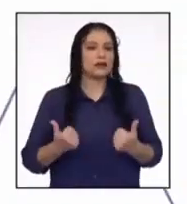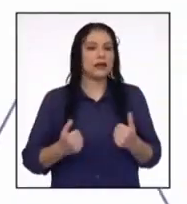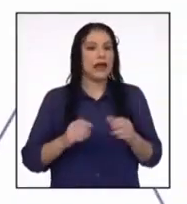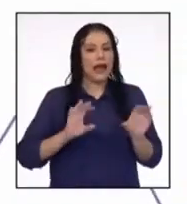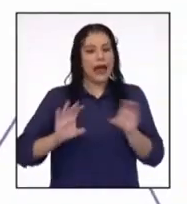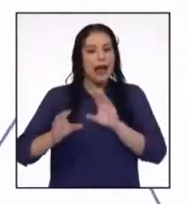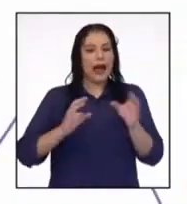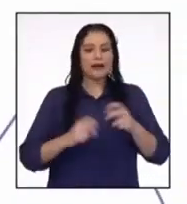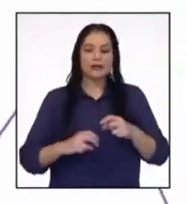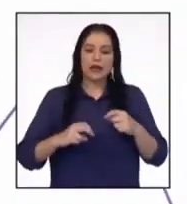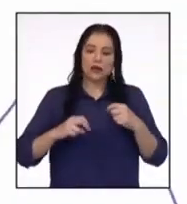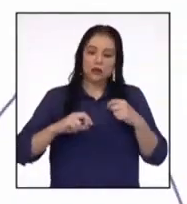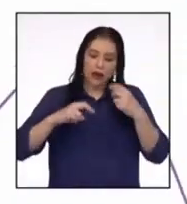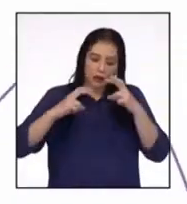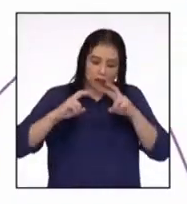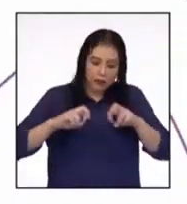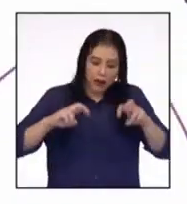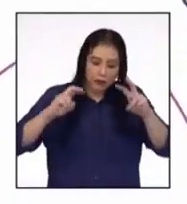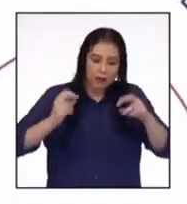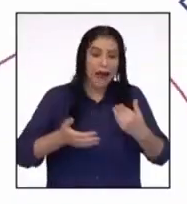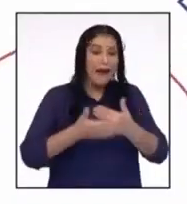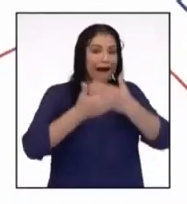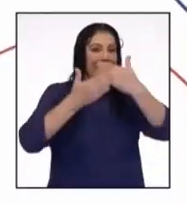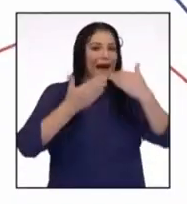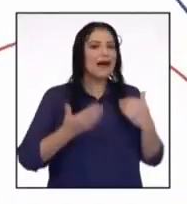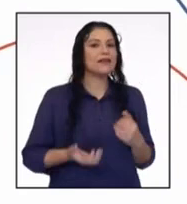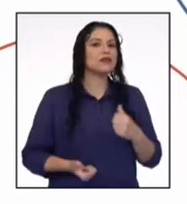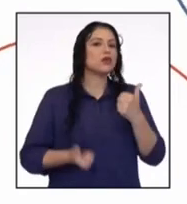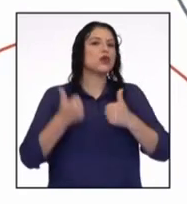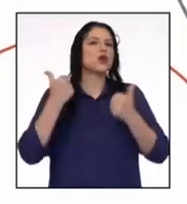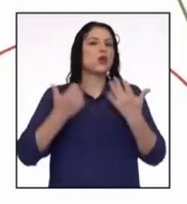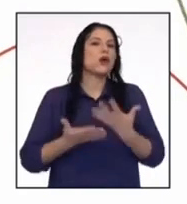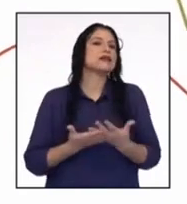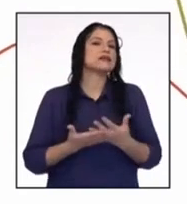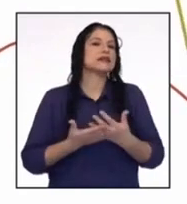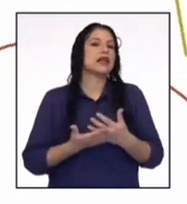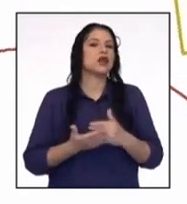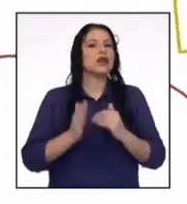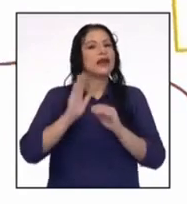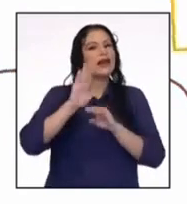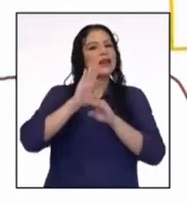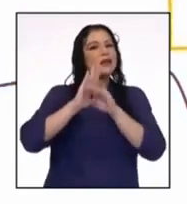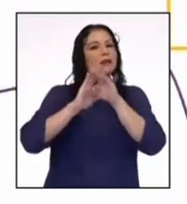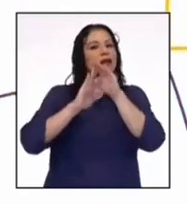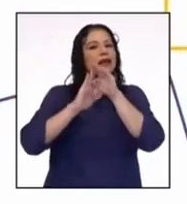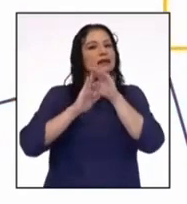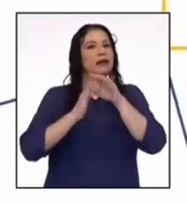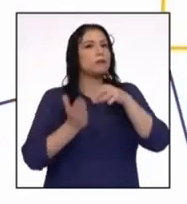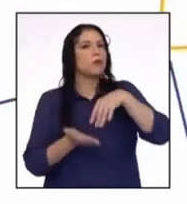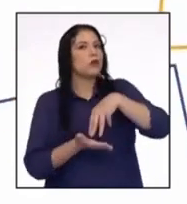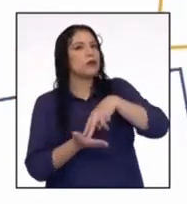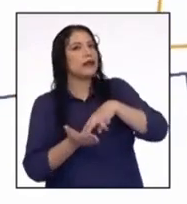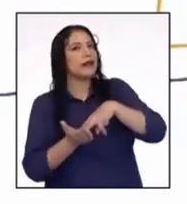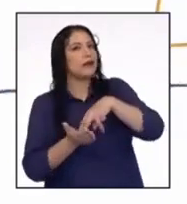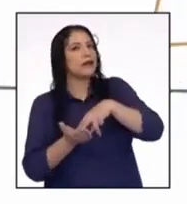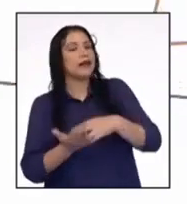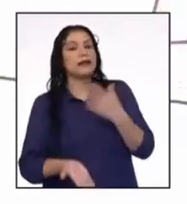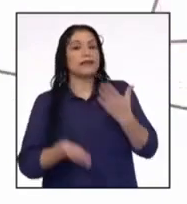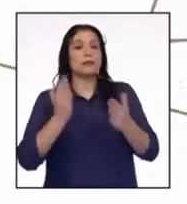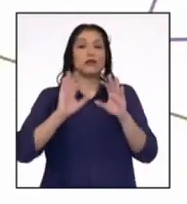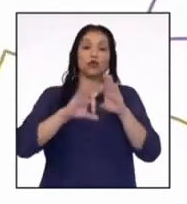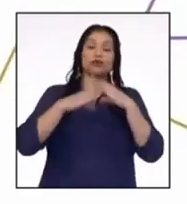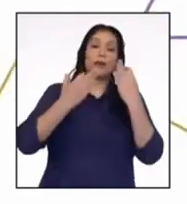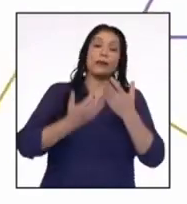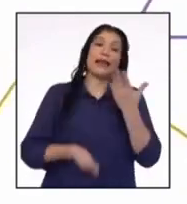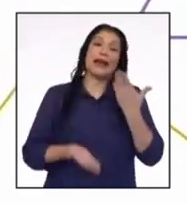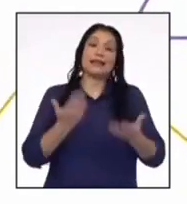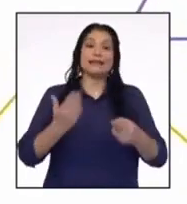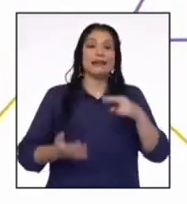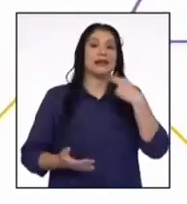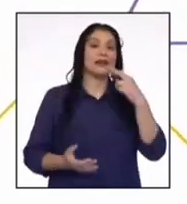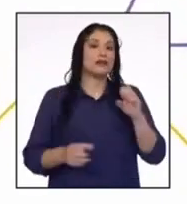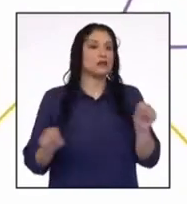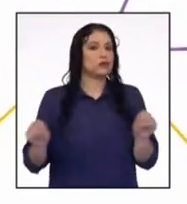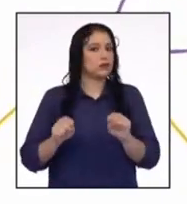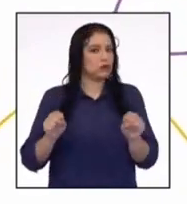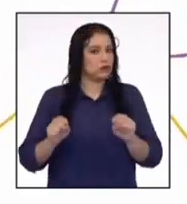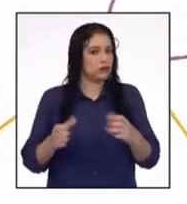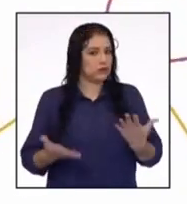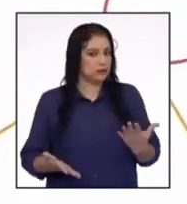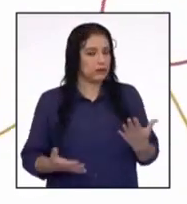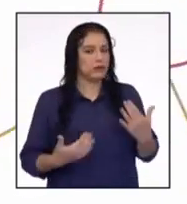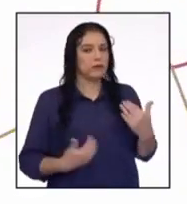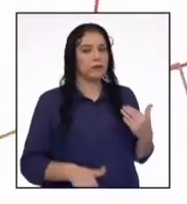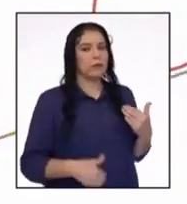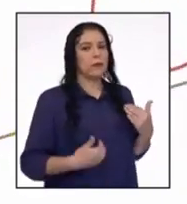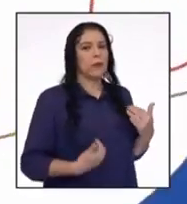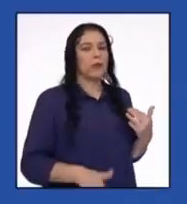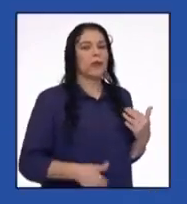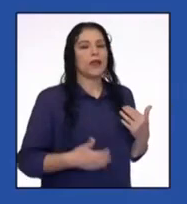un diagnóstico preliminar sobre los niveles de vulnerabilidad de tu familia ante el riesgo de un sismo.